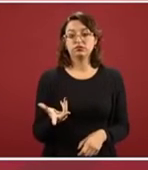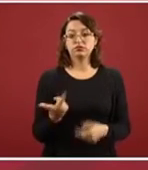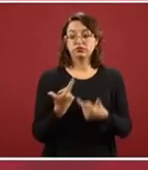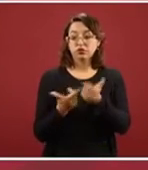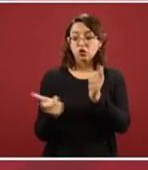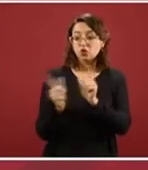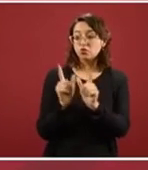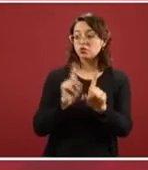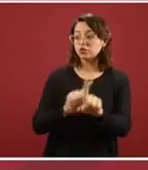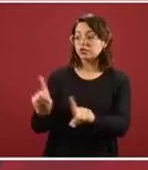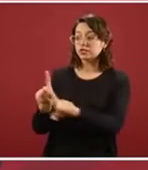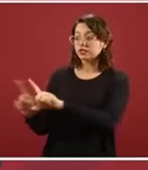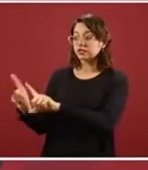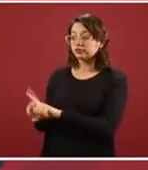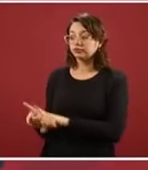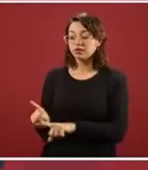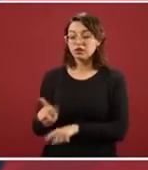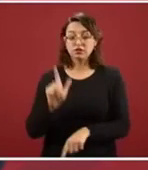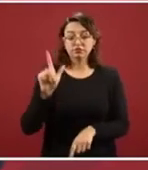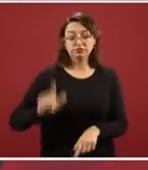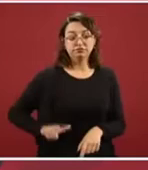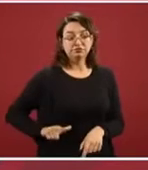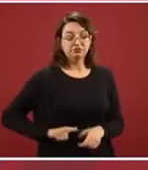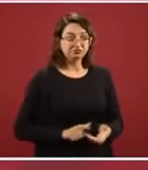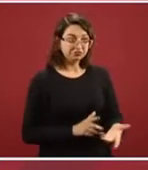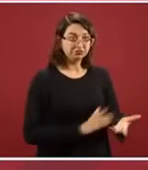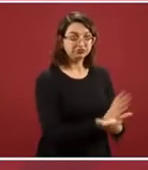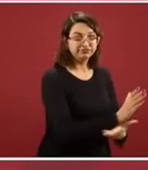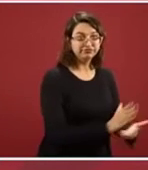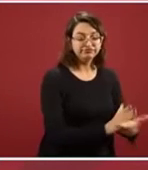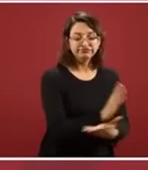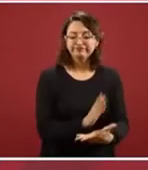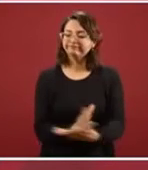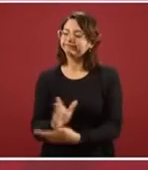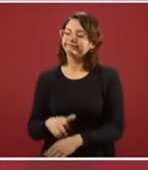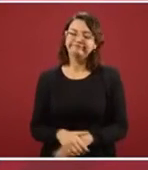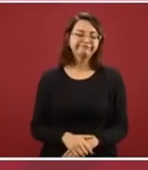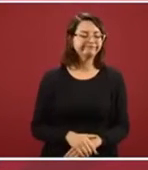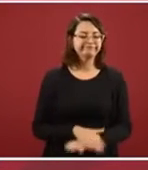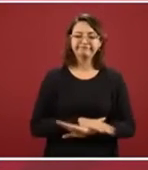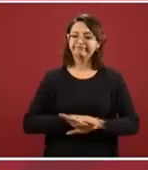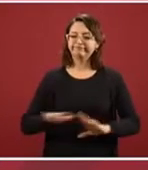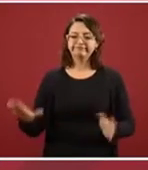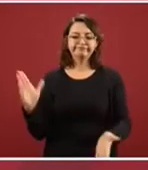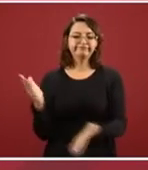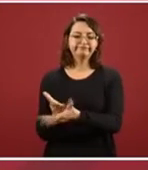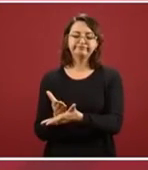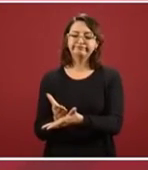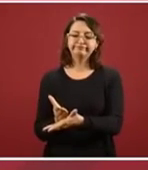inmiscuyan en asuntos que corresponden al Estado. Es un poco lo de